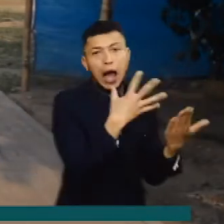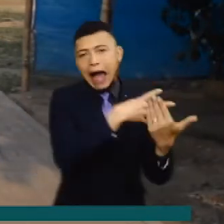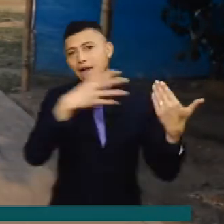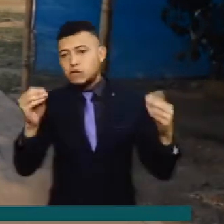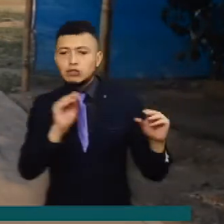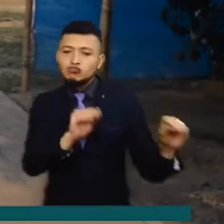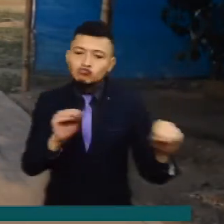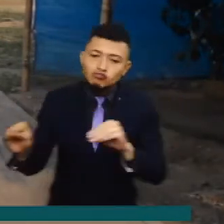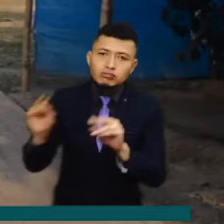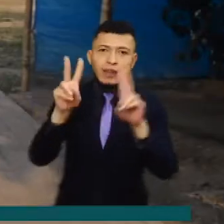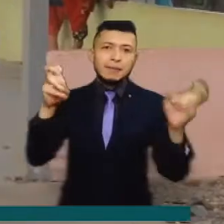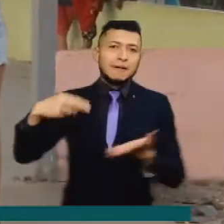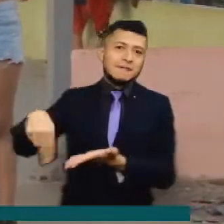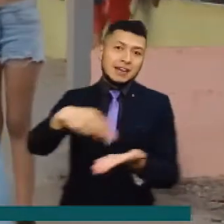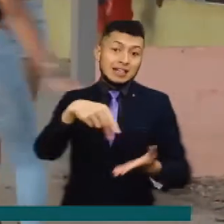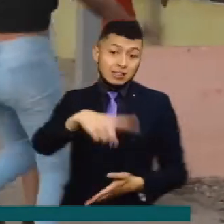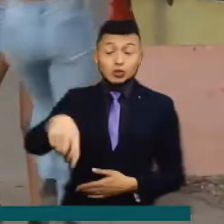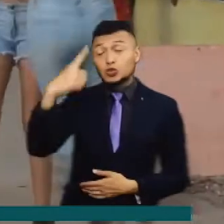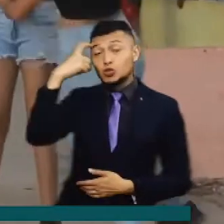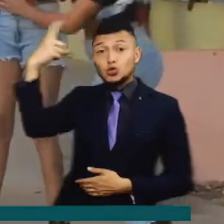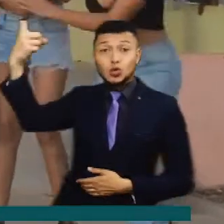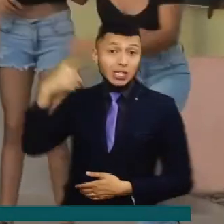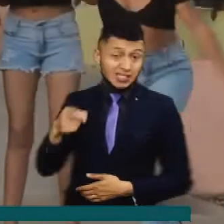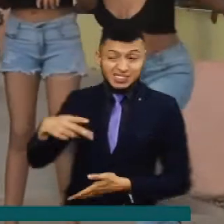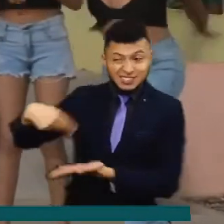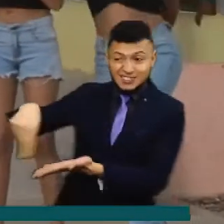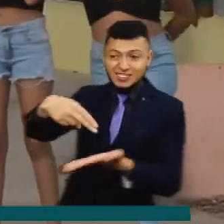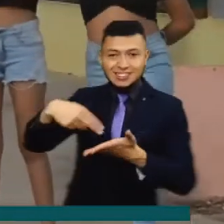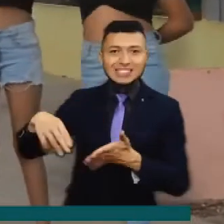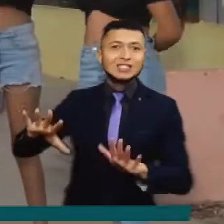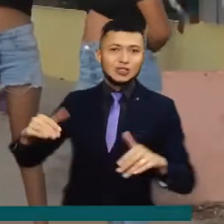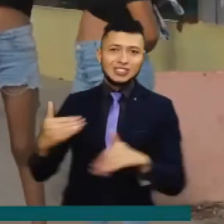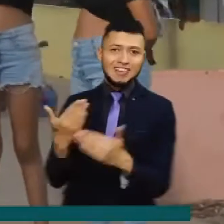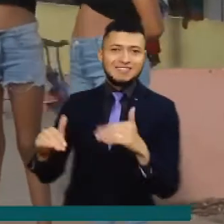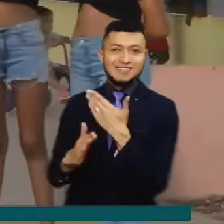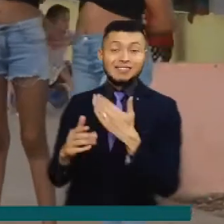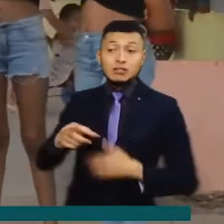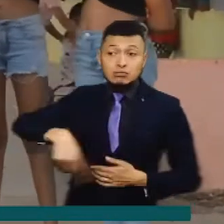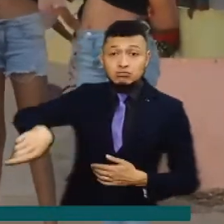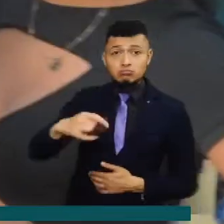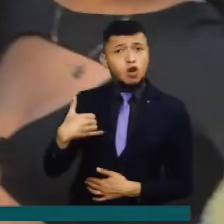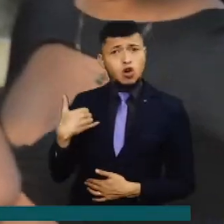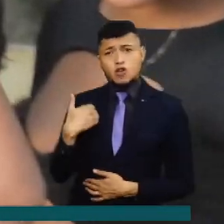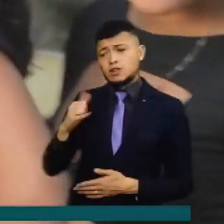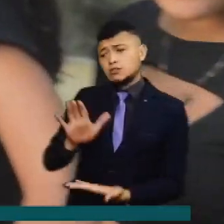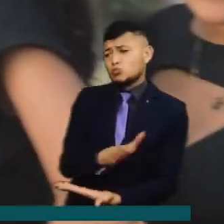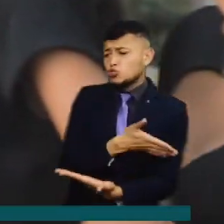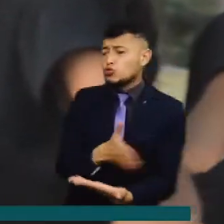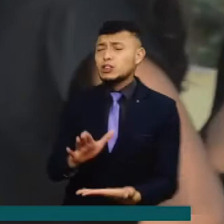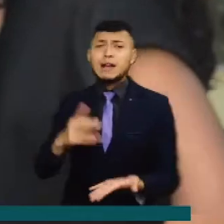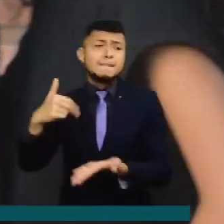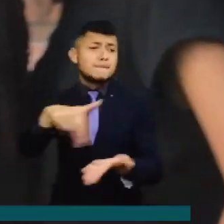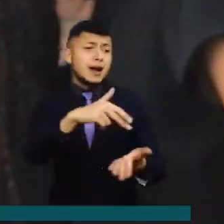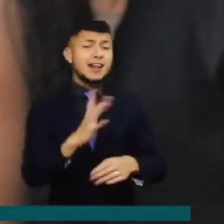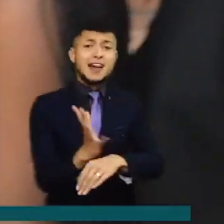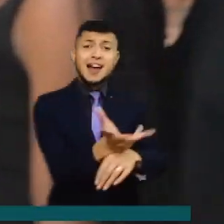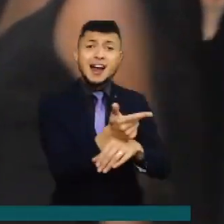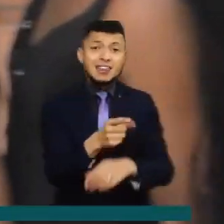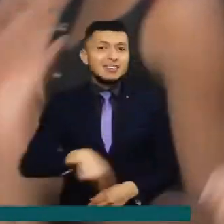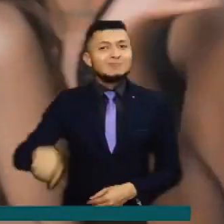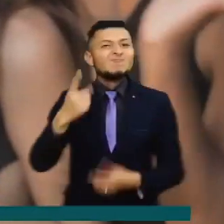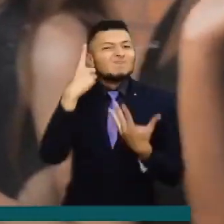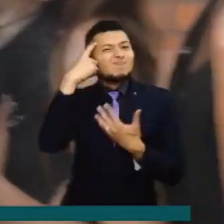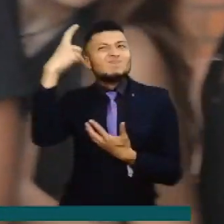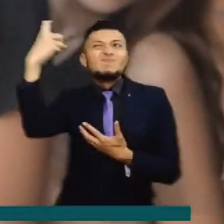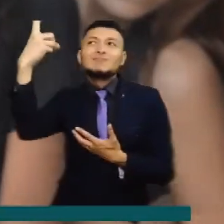que sueñan con ser bailarines. Ellas y él son bailarines de Latin Salsa. Son jóvenes que a través de la música, el baile y el arte